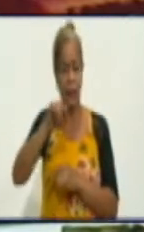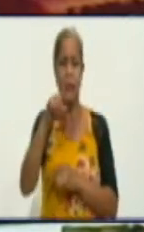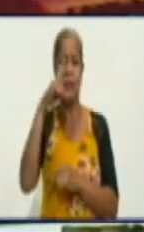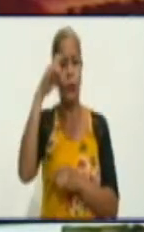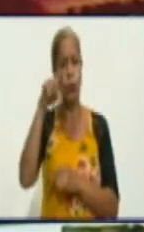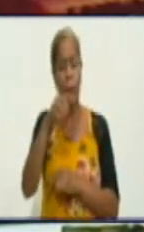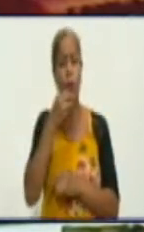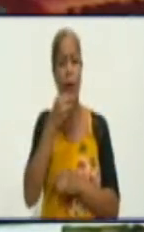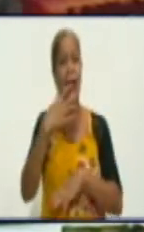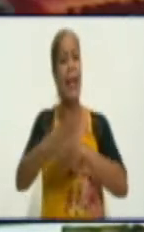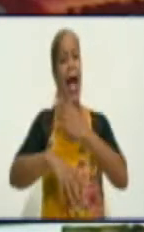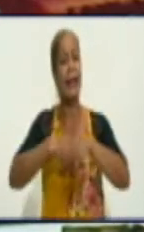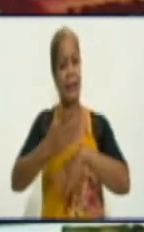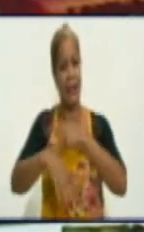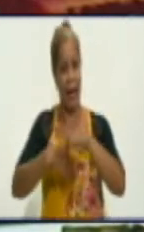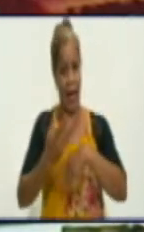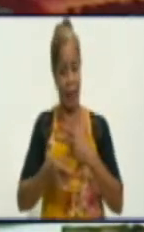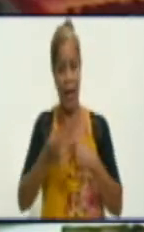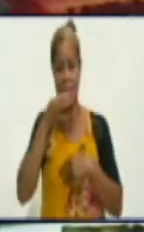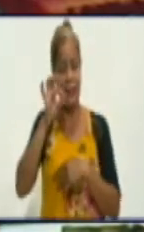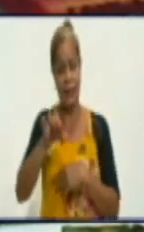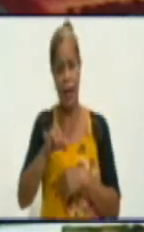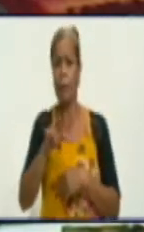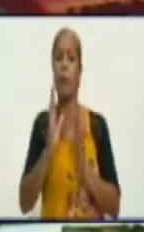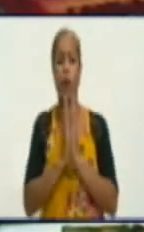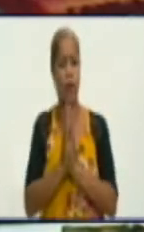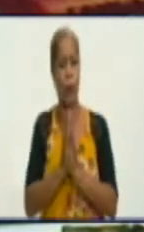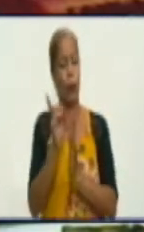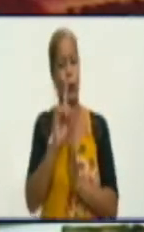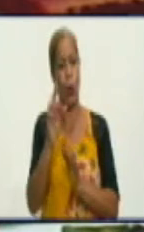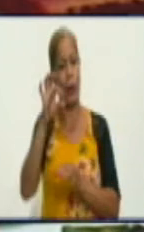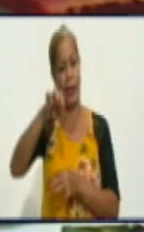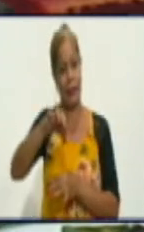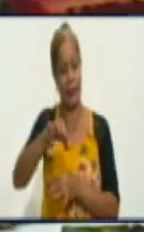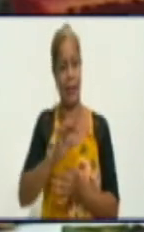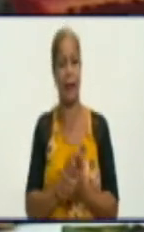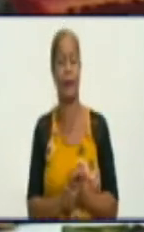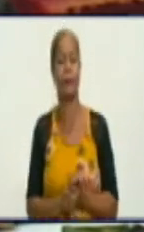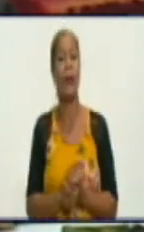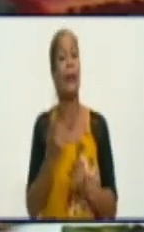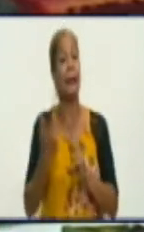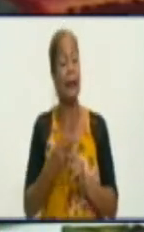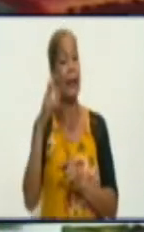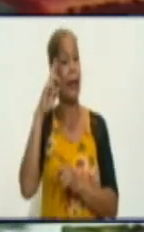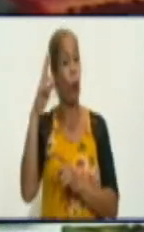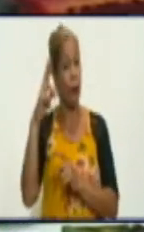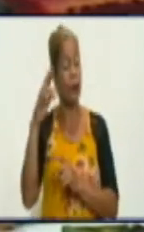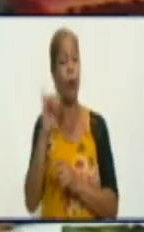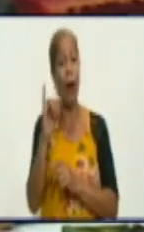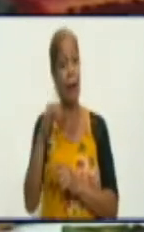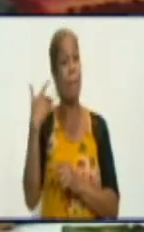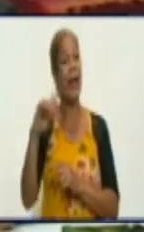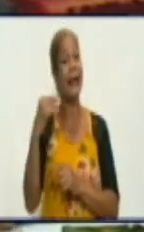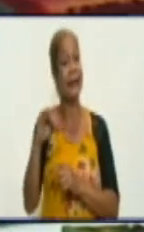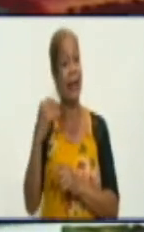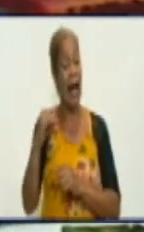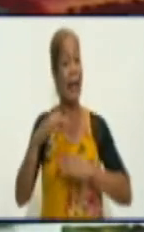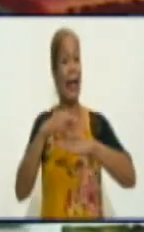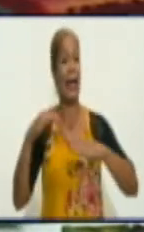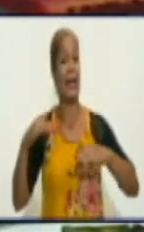ingerirlas de forma lo más natural posible, es aconsejable. Y recuerde también practicar